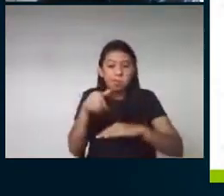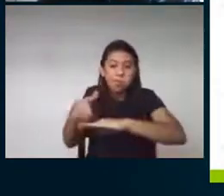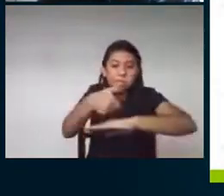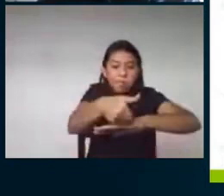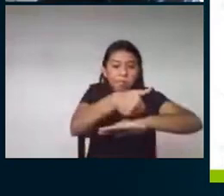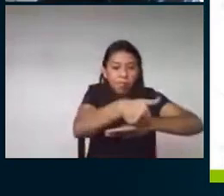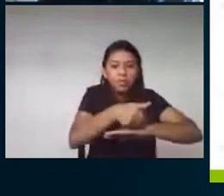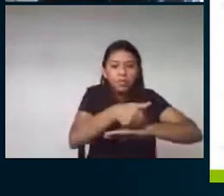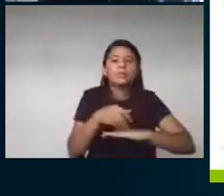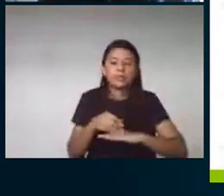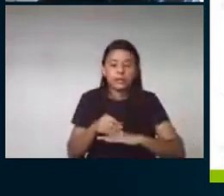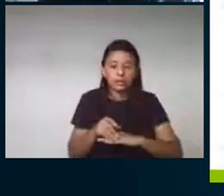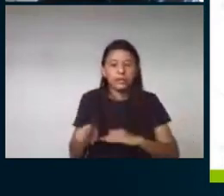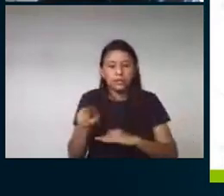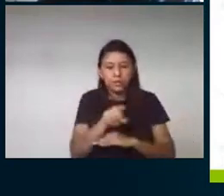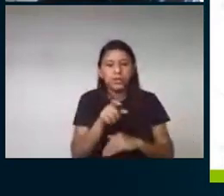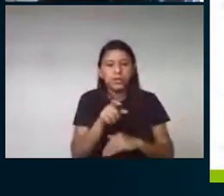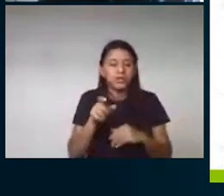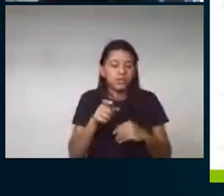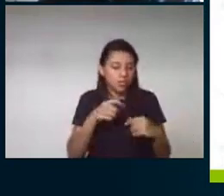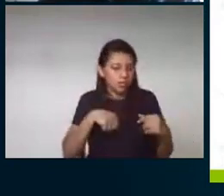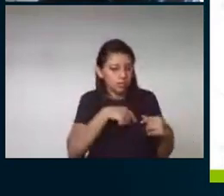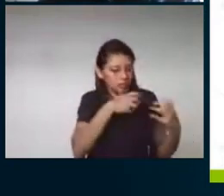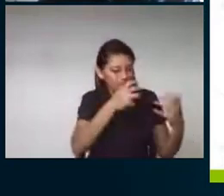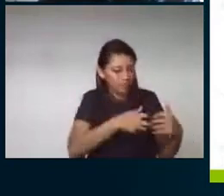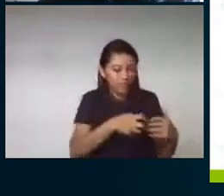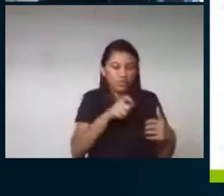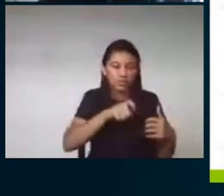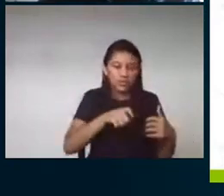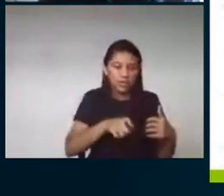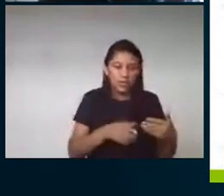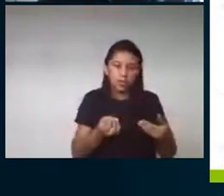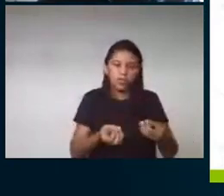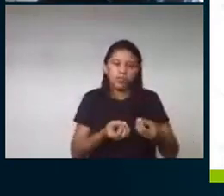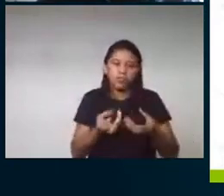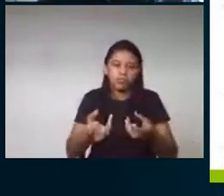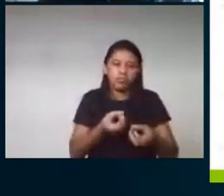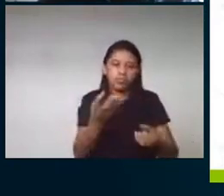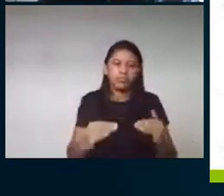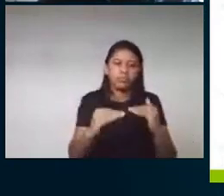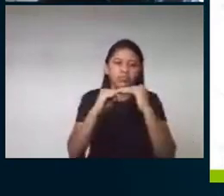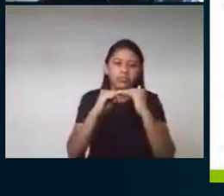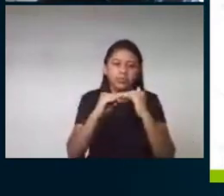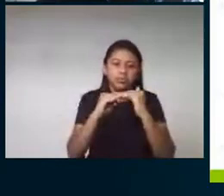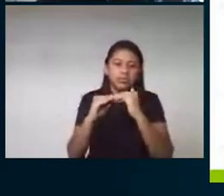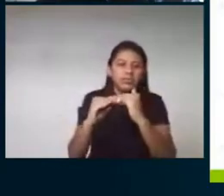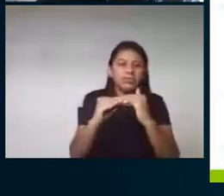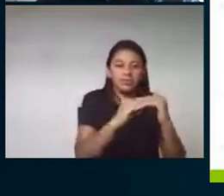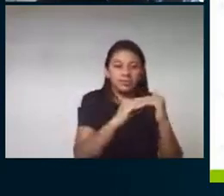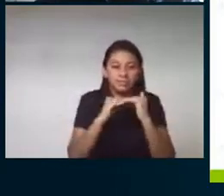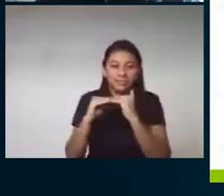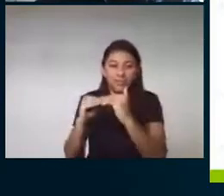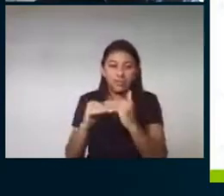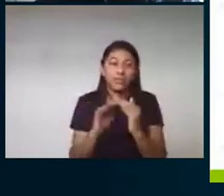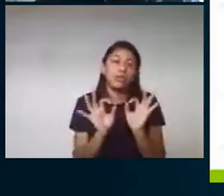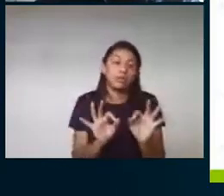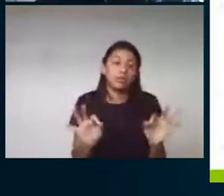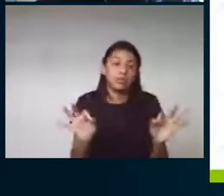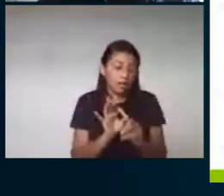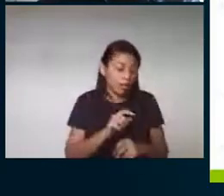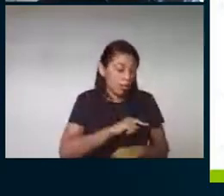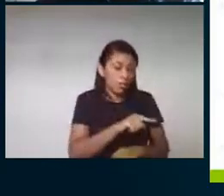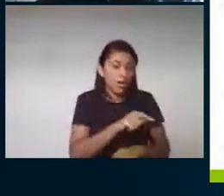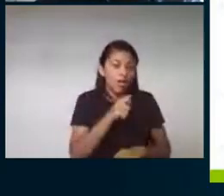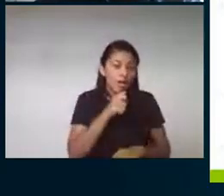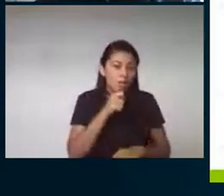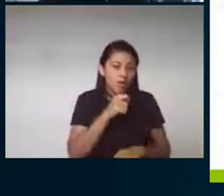de distribución futuras y las nuevas tecnologías de distribución de agua potable y aguas residuales sean supremamente eficientes y